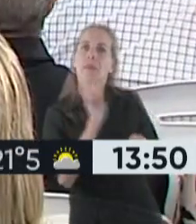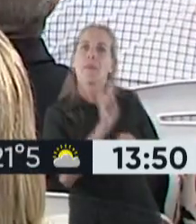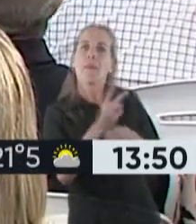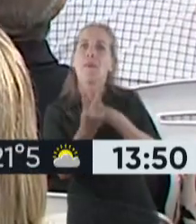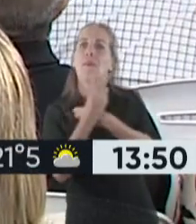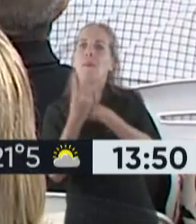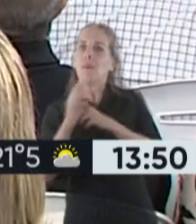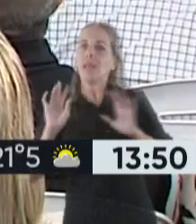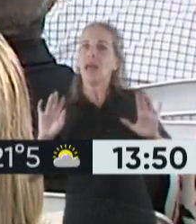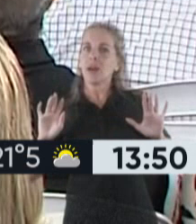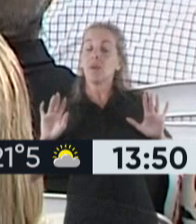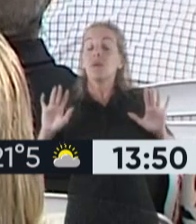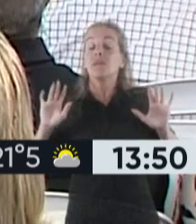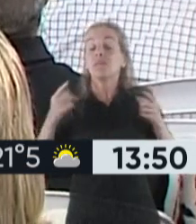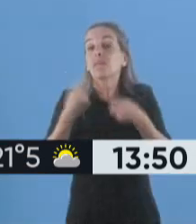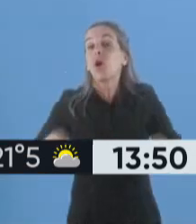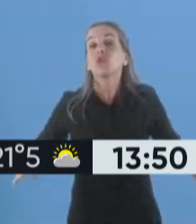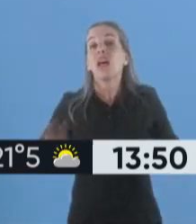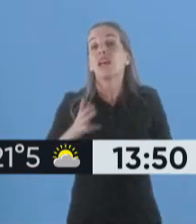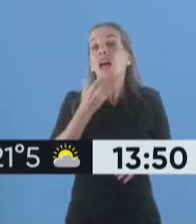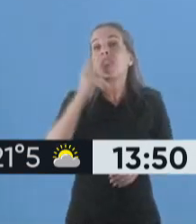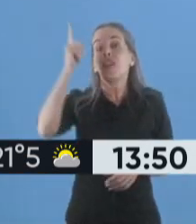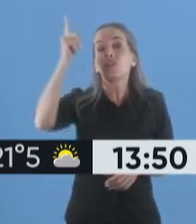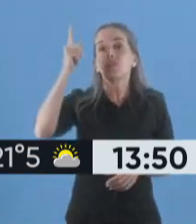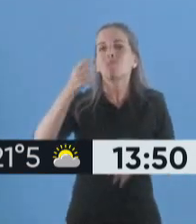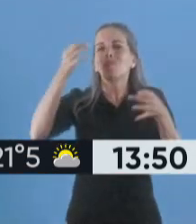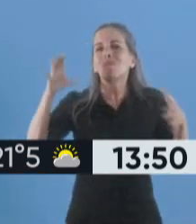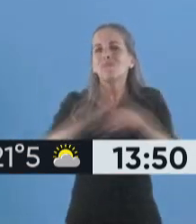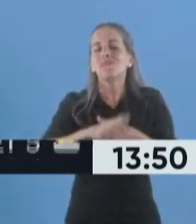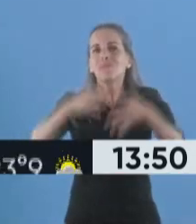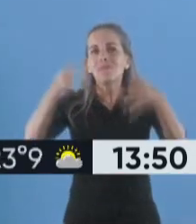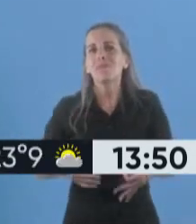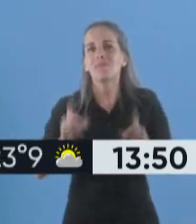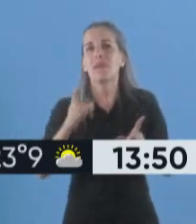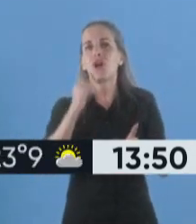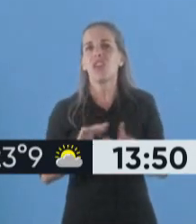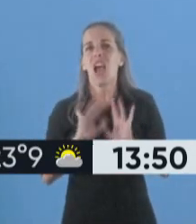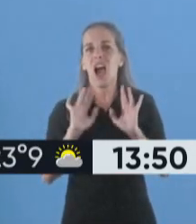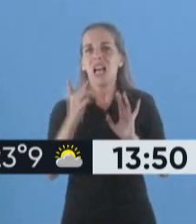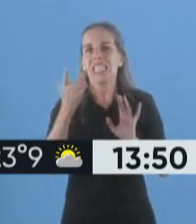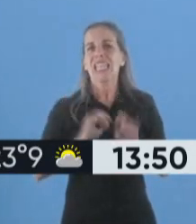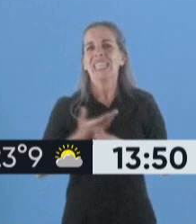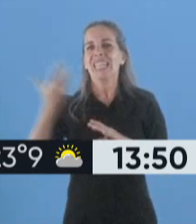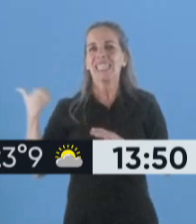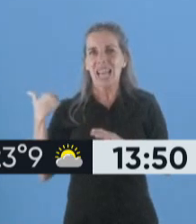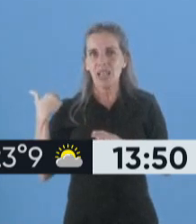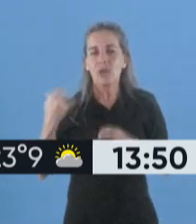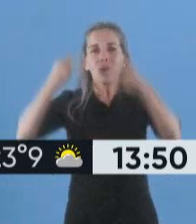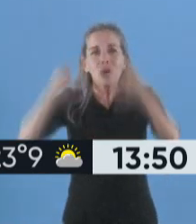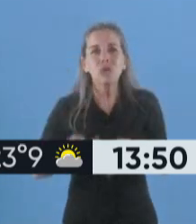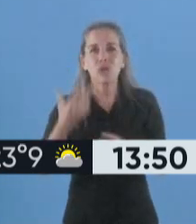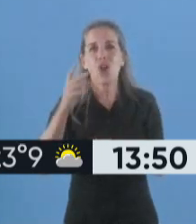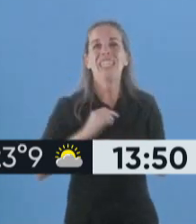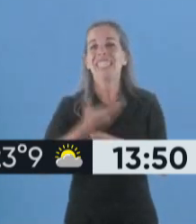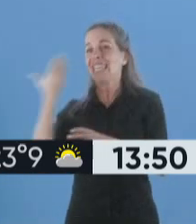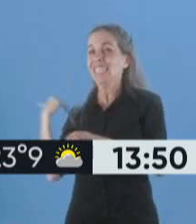Dios a veces quiere estas cosas, ¿no? Que los días coincidan. Y que precisamente a 3 años de ese